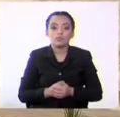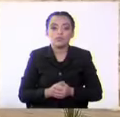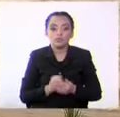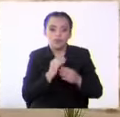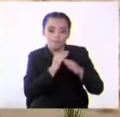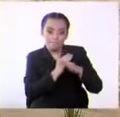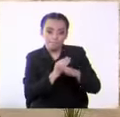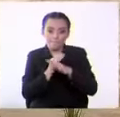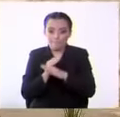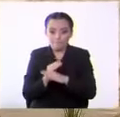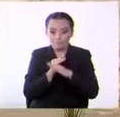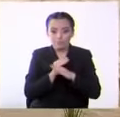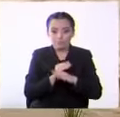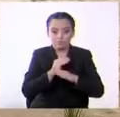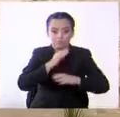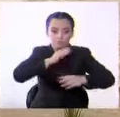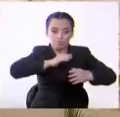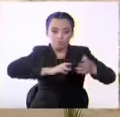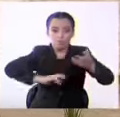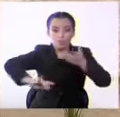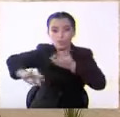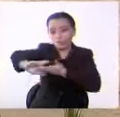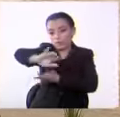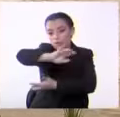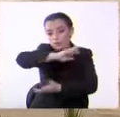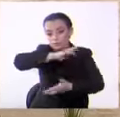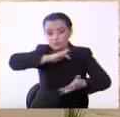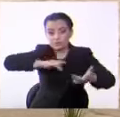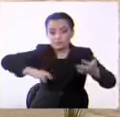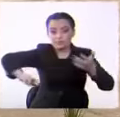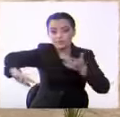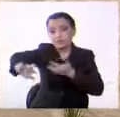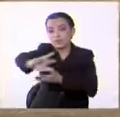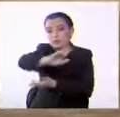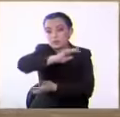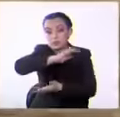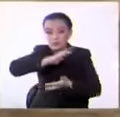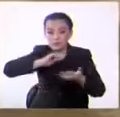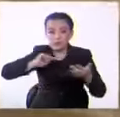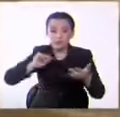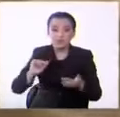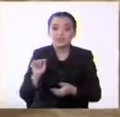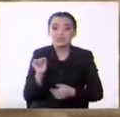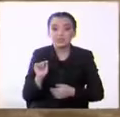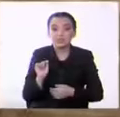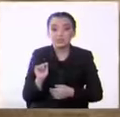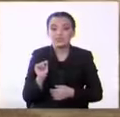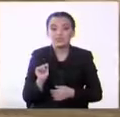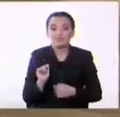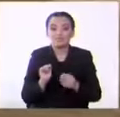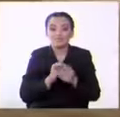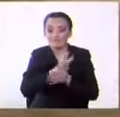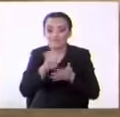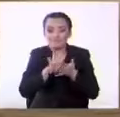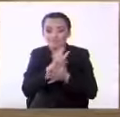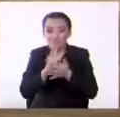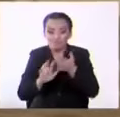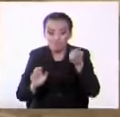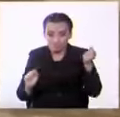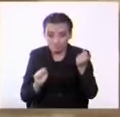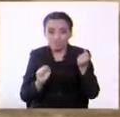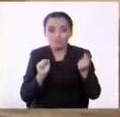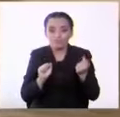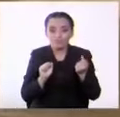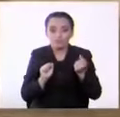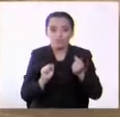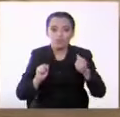protección contra eventos naturales extremos. Por ejemplo, si nosotros tenemos bien protegidas las laderas de las montañas, será